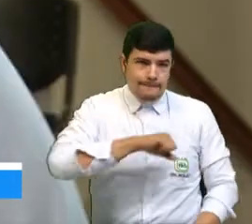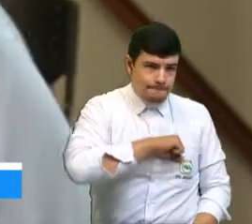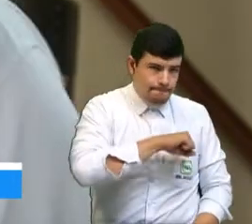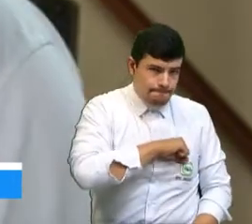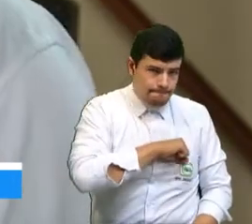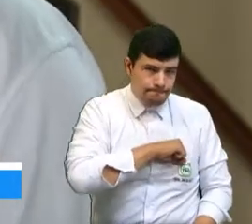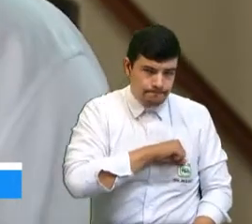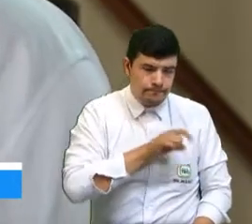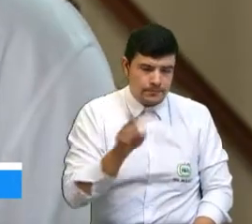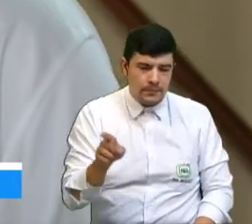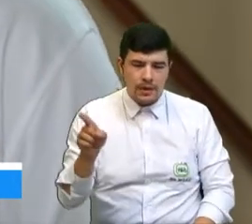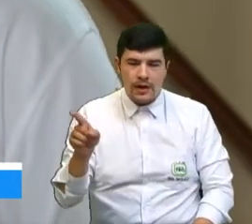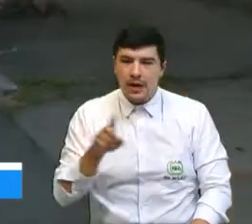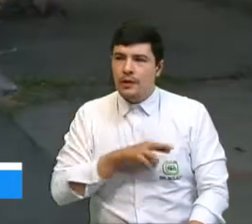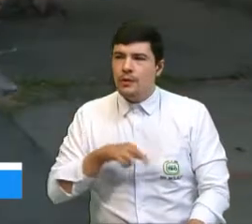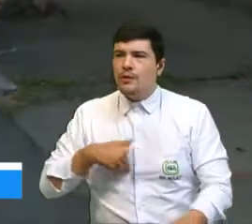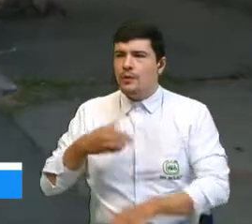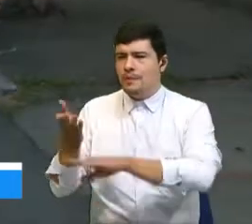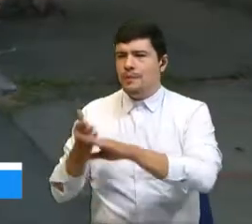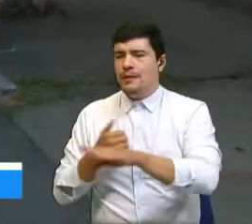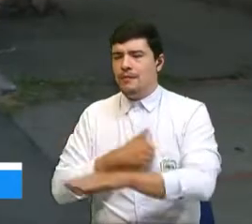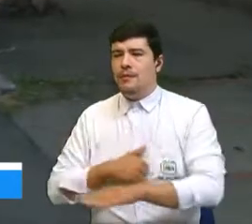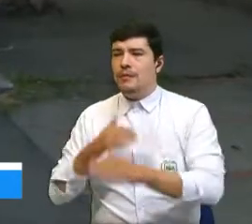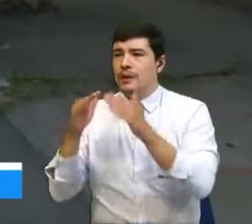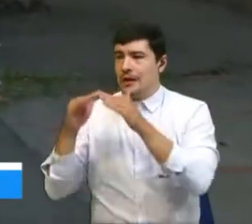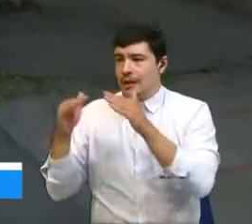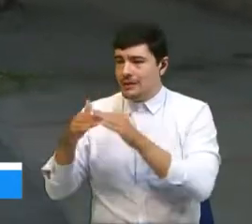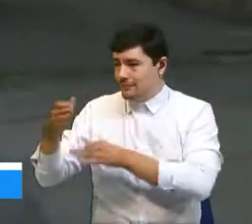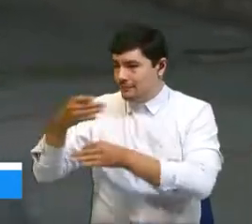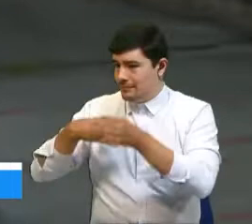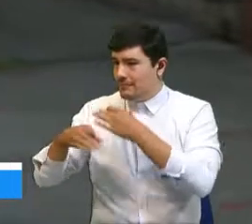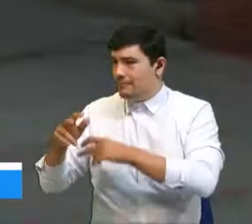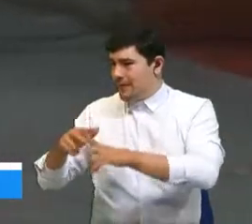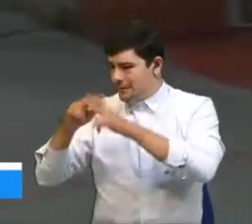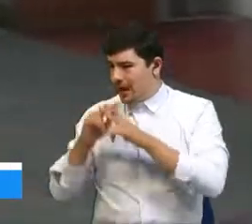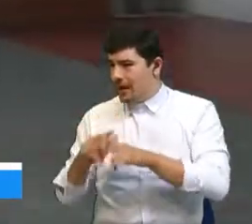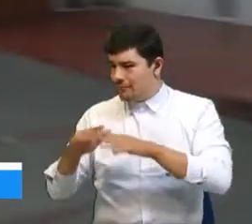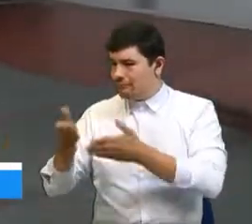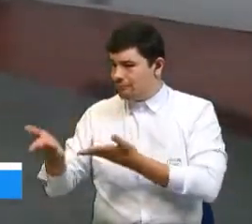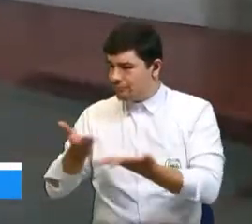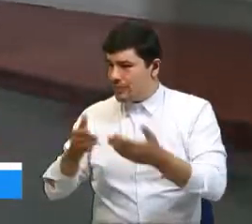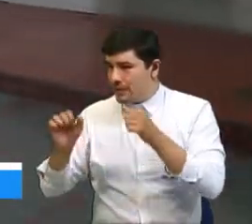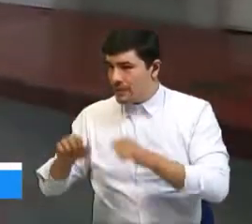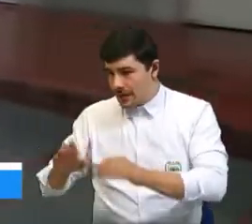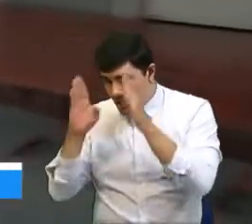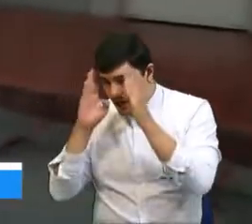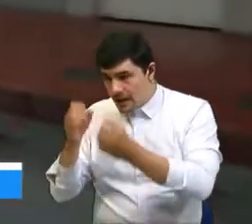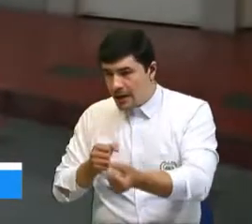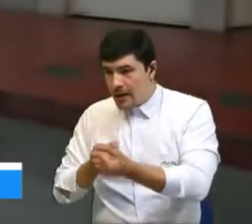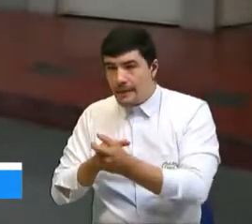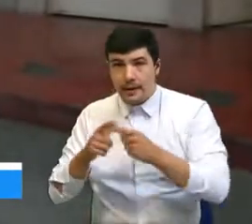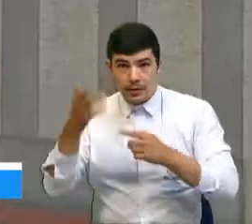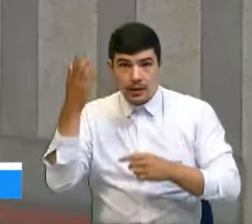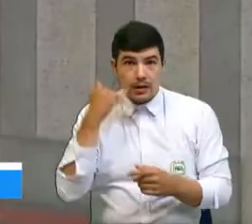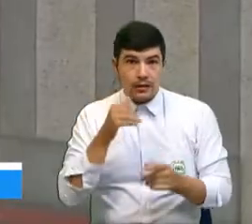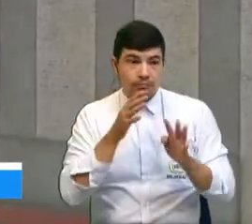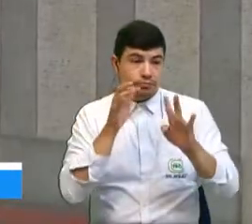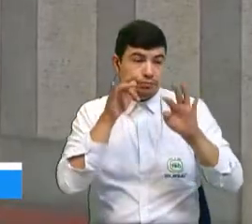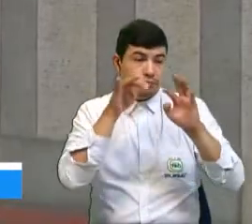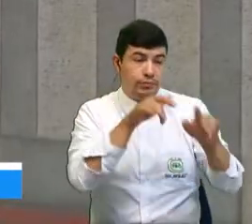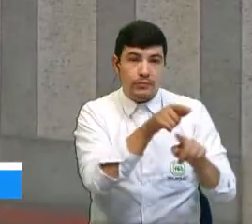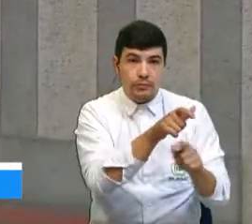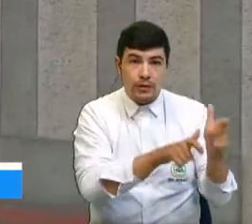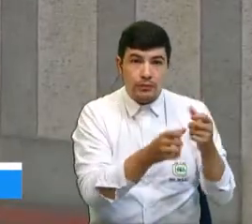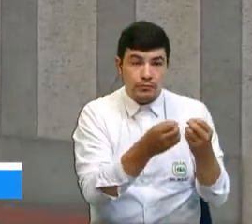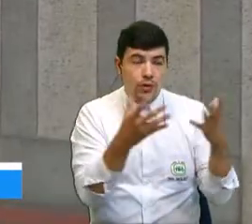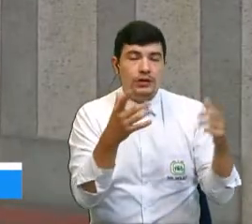una casa en comodato hace unos meses el panorama de la fundación era de gran afluencia hoy es desolador vecinos del sector